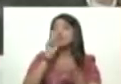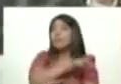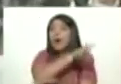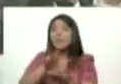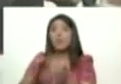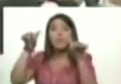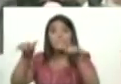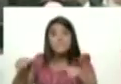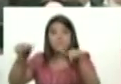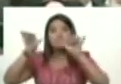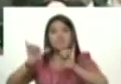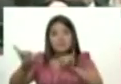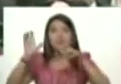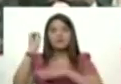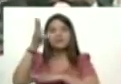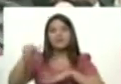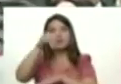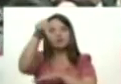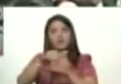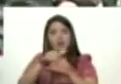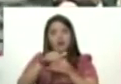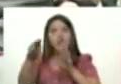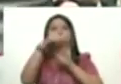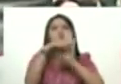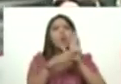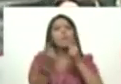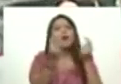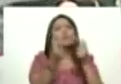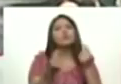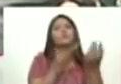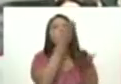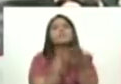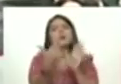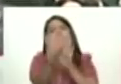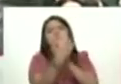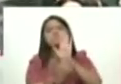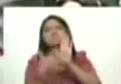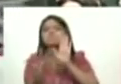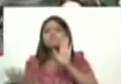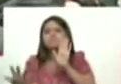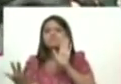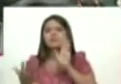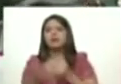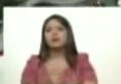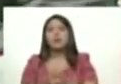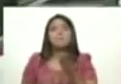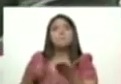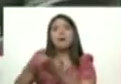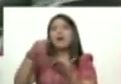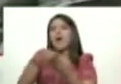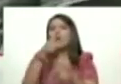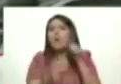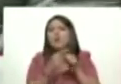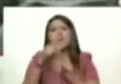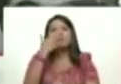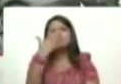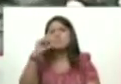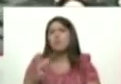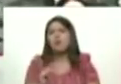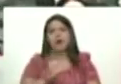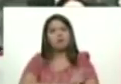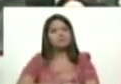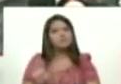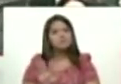este hemiciclo. Paquete neoliberal que planteaba el Estado mínimo necesario. Paquete neoliberal